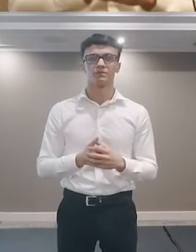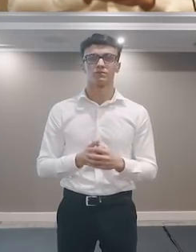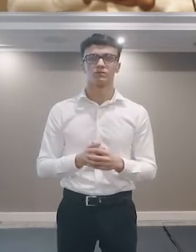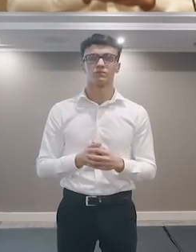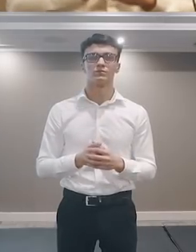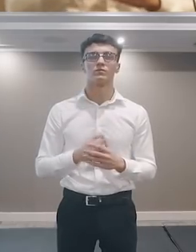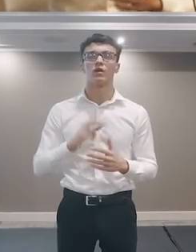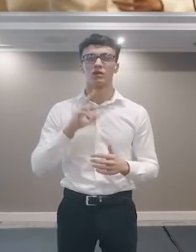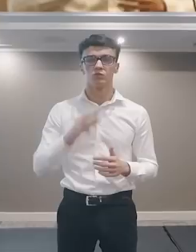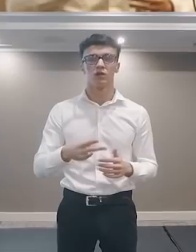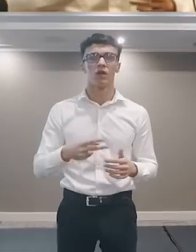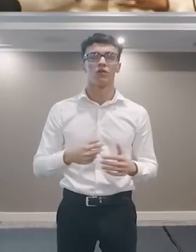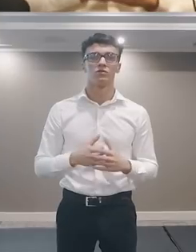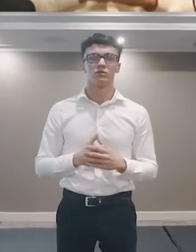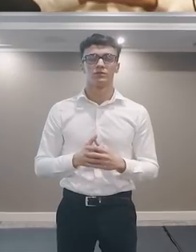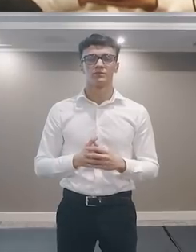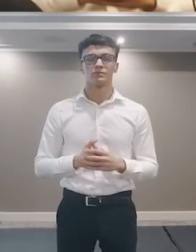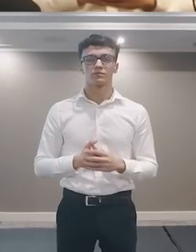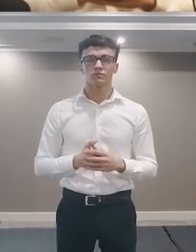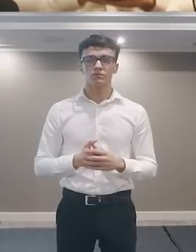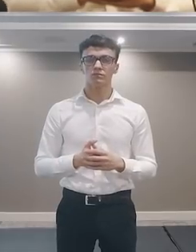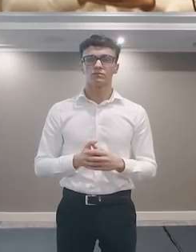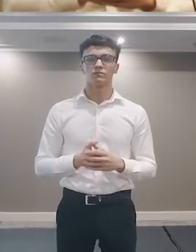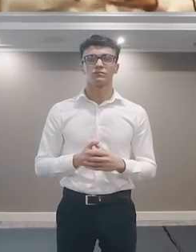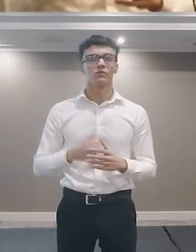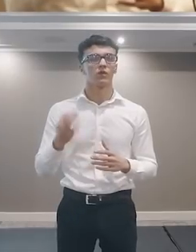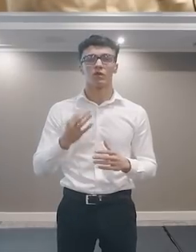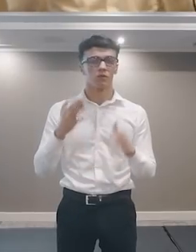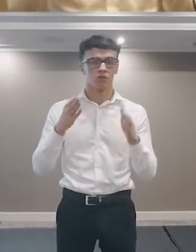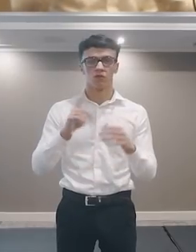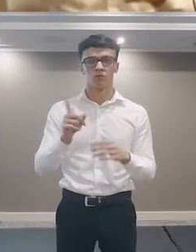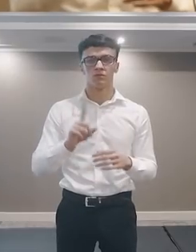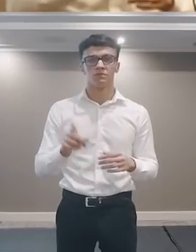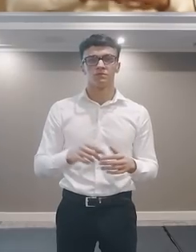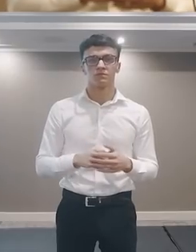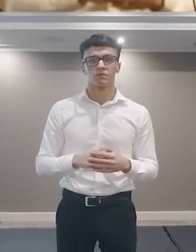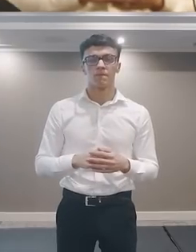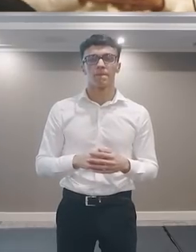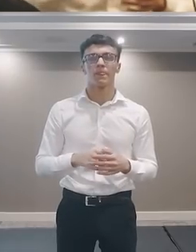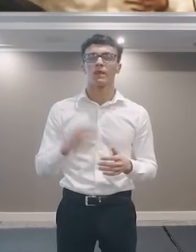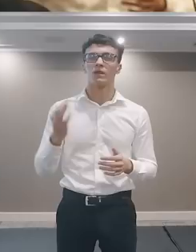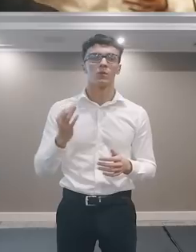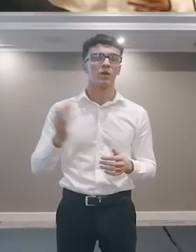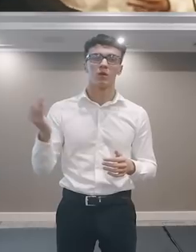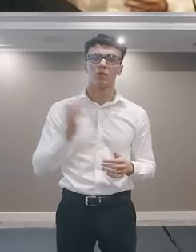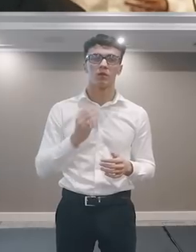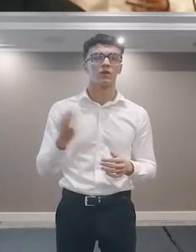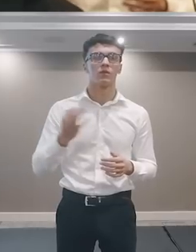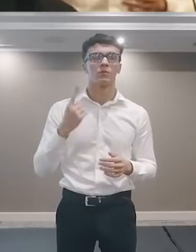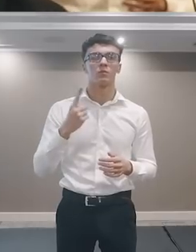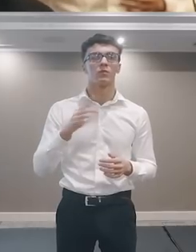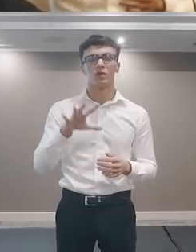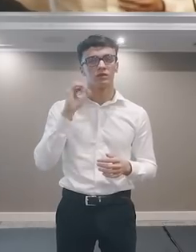los resultados hay que enfocarse en eso de verdad eso es algo que viene entendiendo lo que estoy